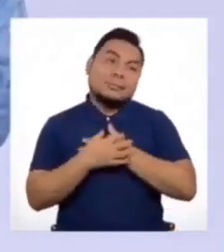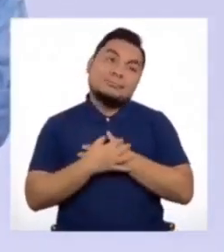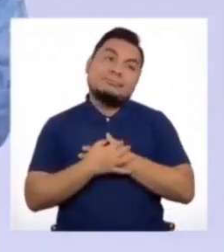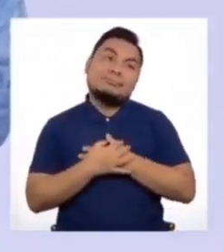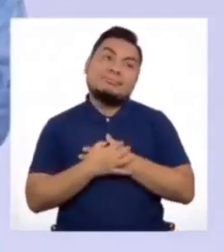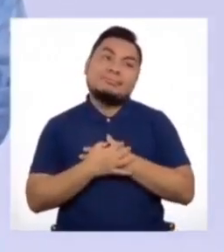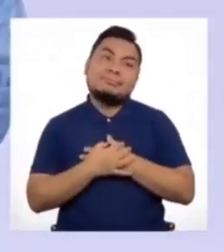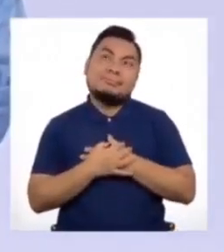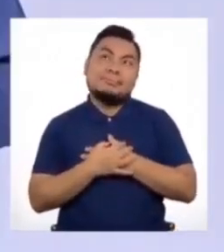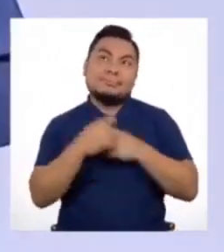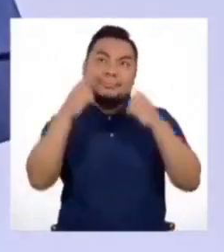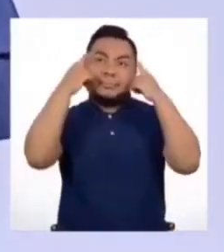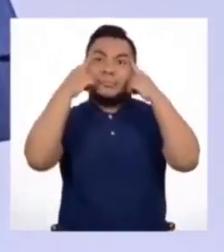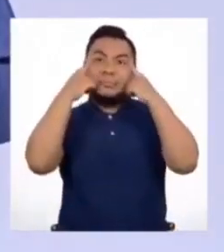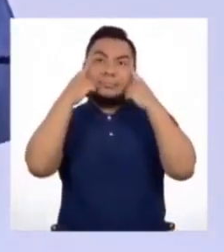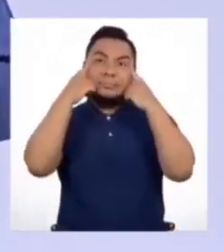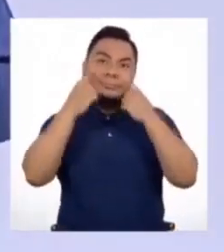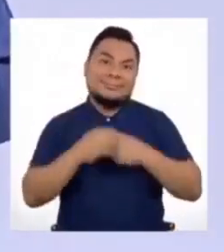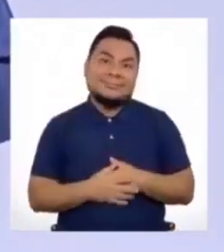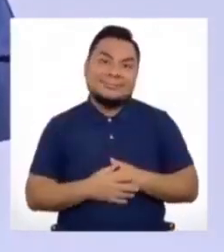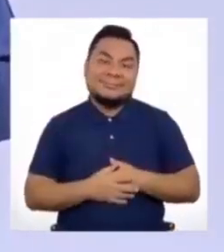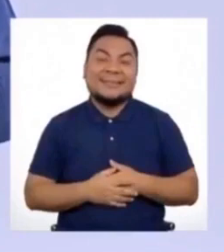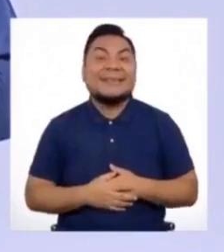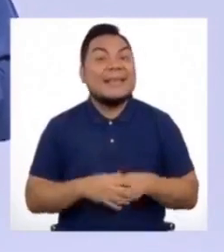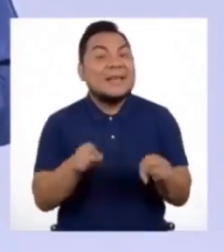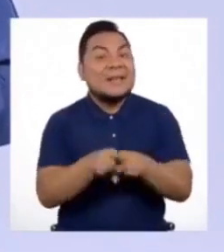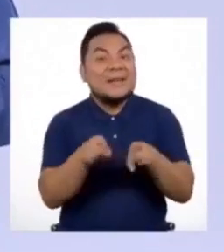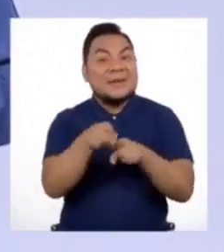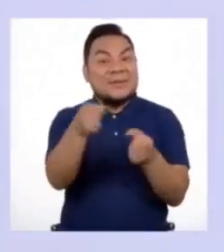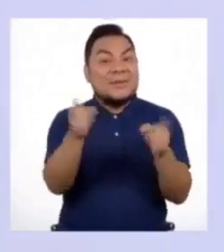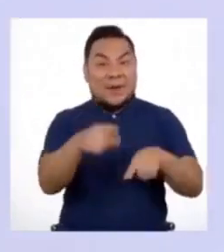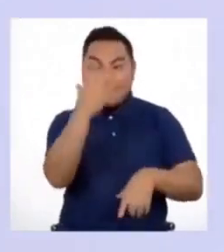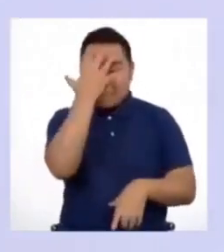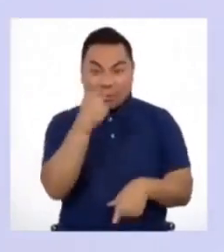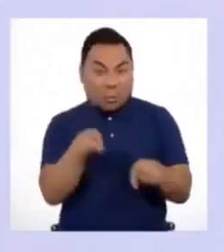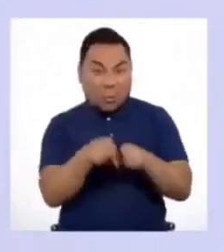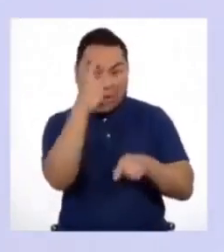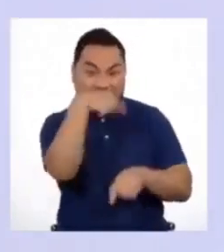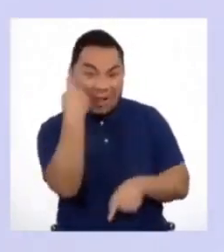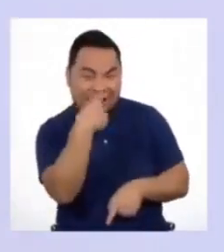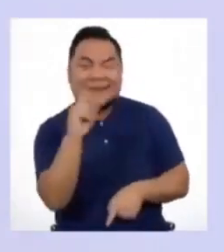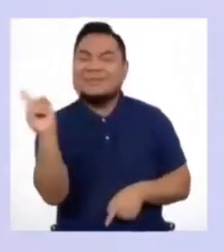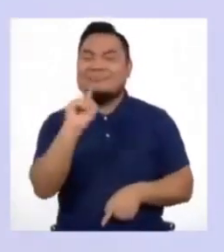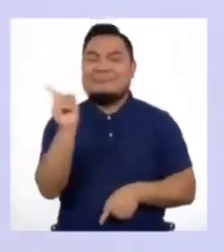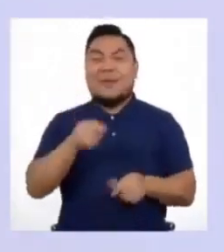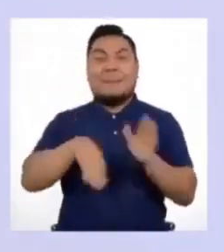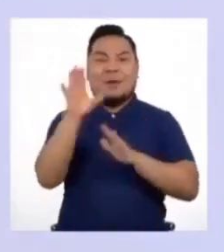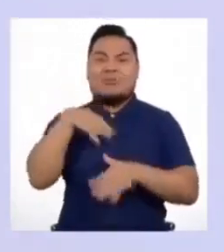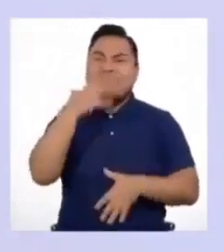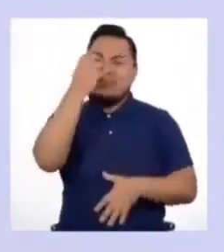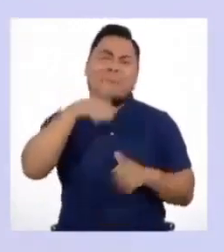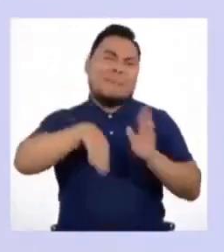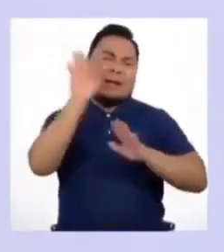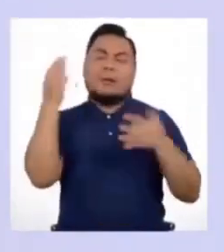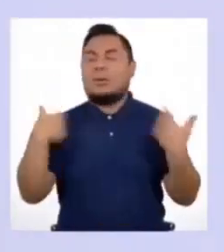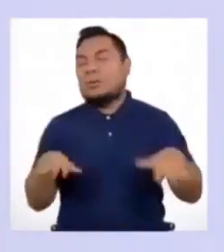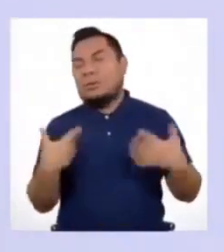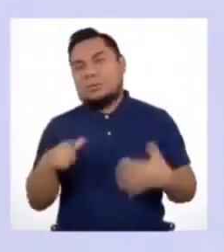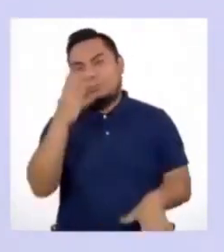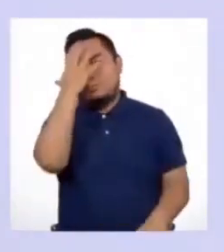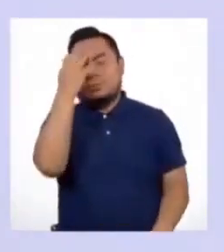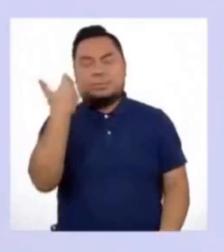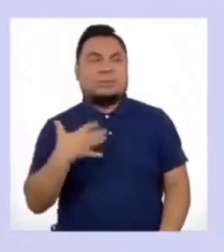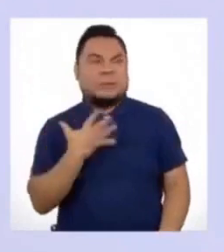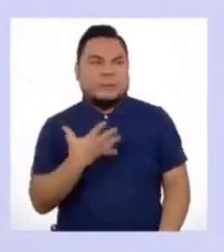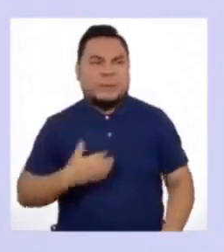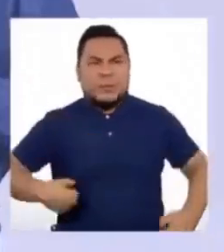así. ¿Es igual a la que tienes cuando estás molesta? No, más cuando me molesto. No, ahí sí me sale todo el carácter